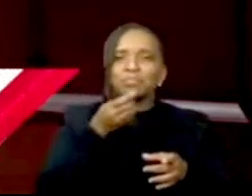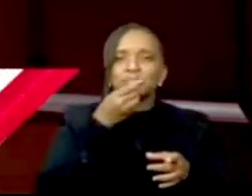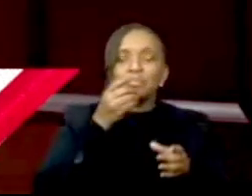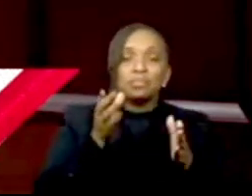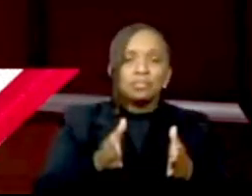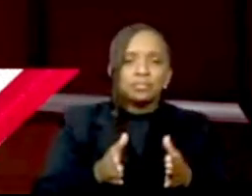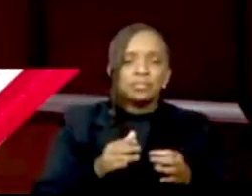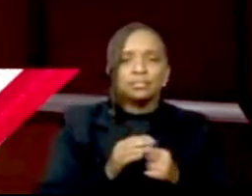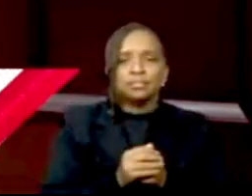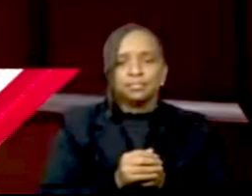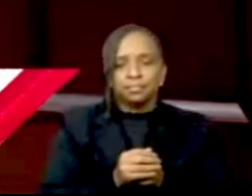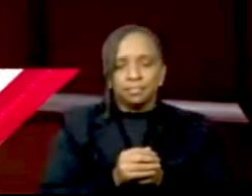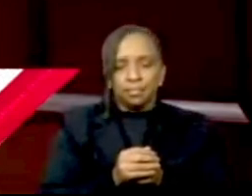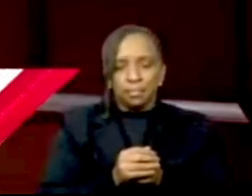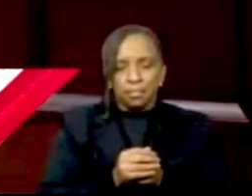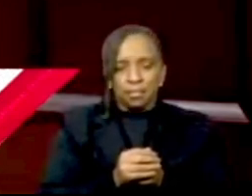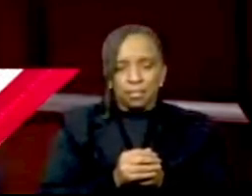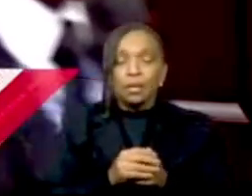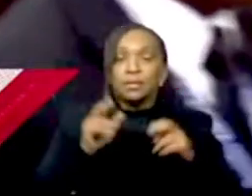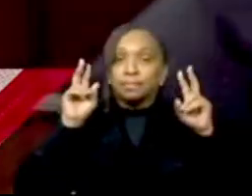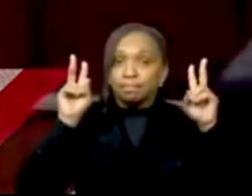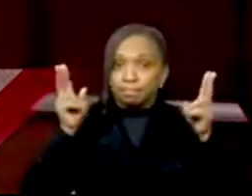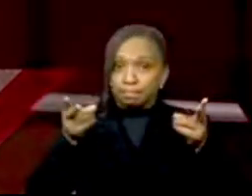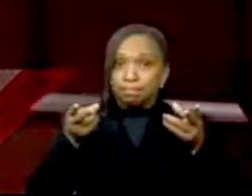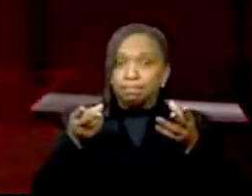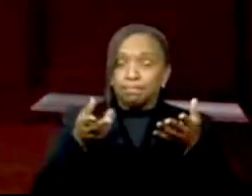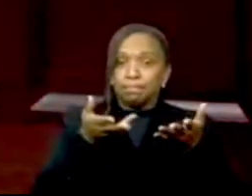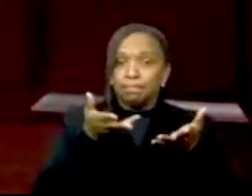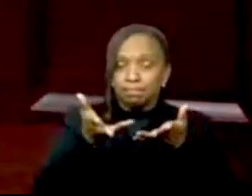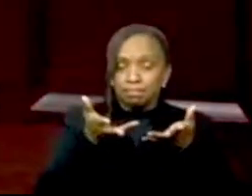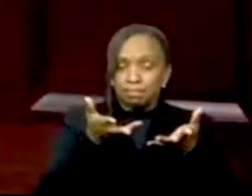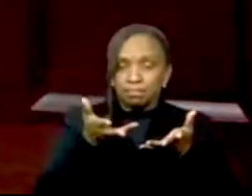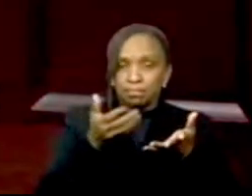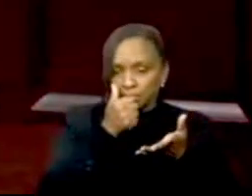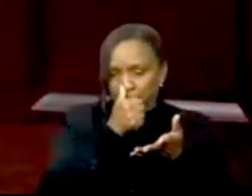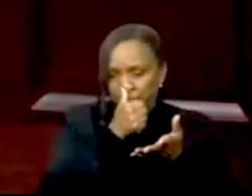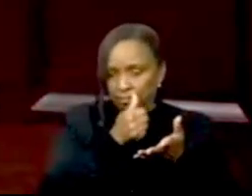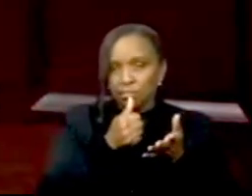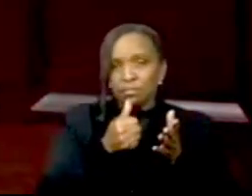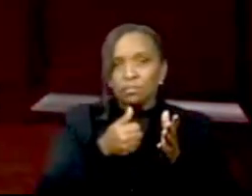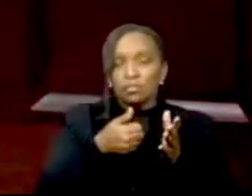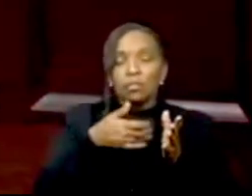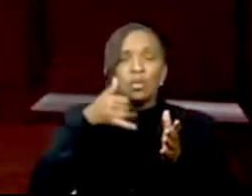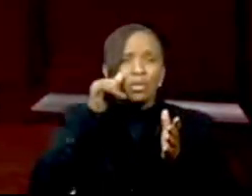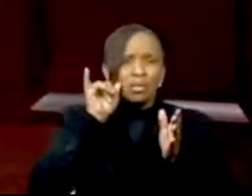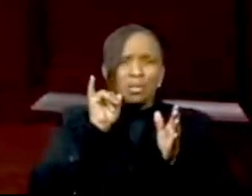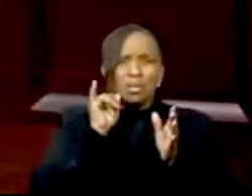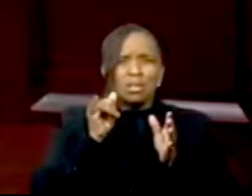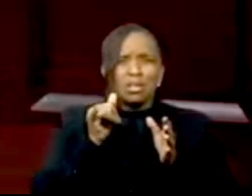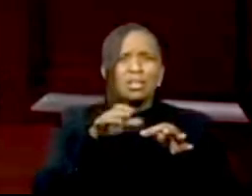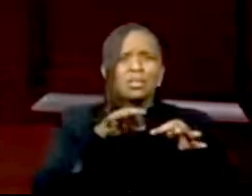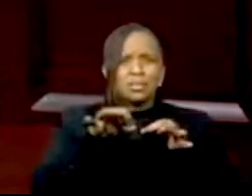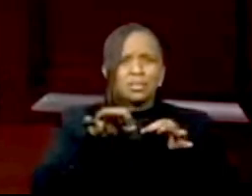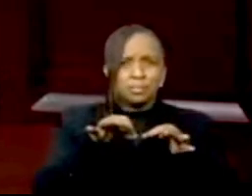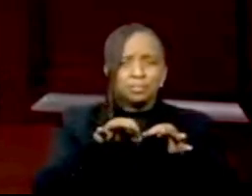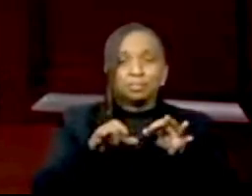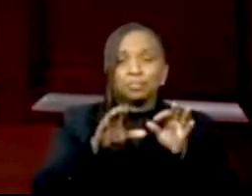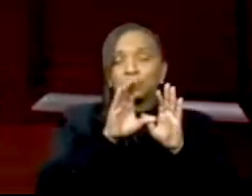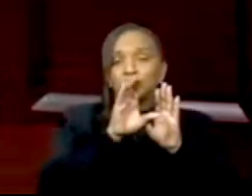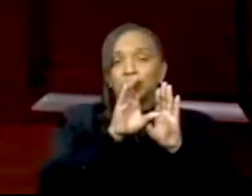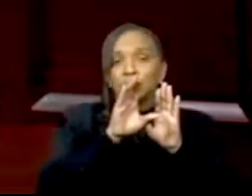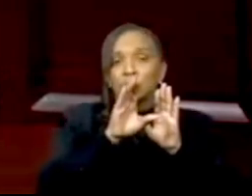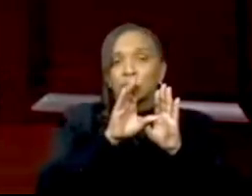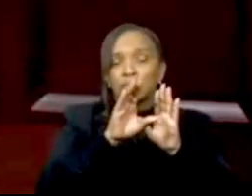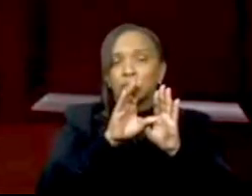ayer, pues la reforma constitucional en su artículo 166, cambiamos de